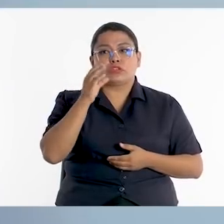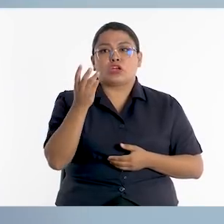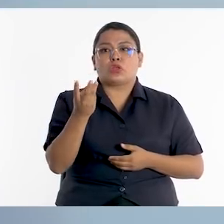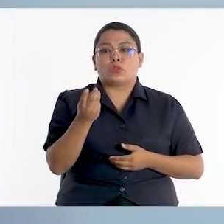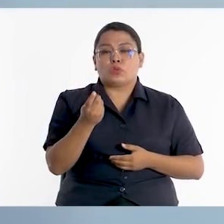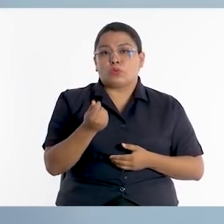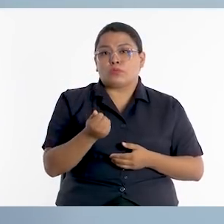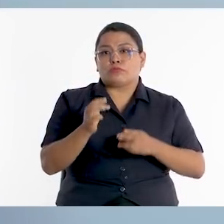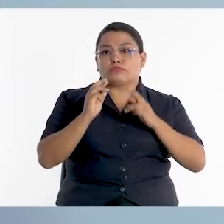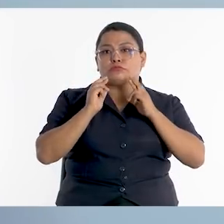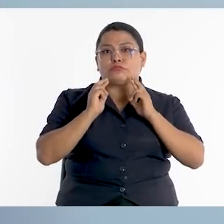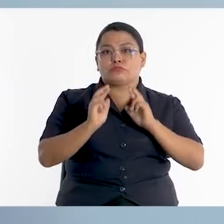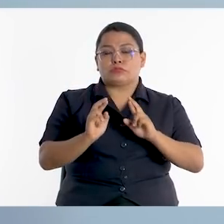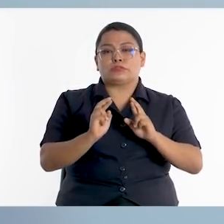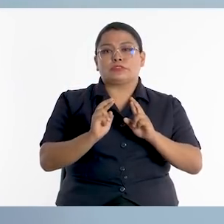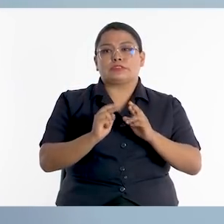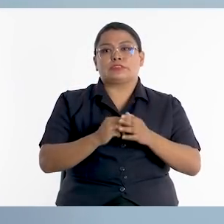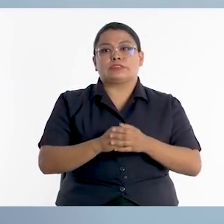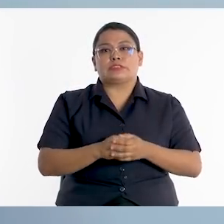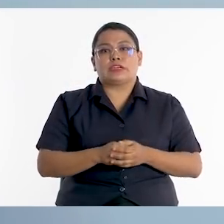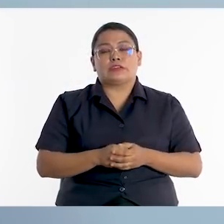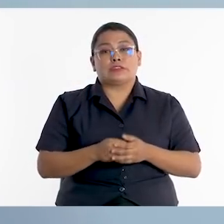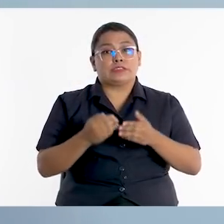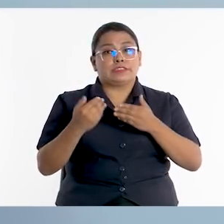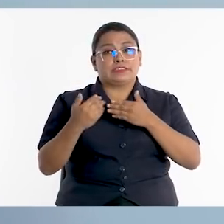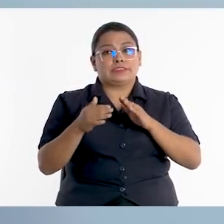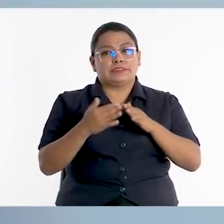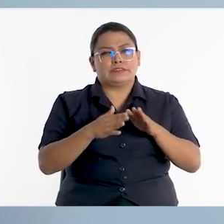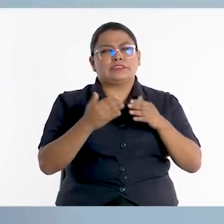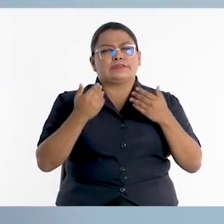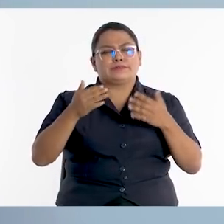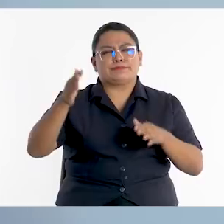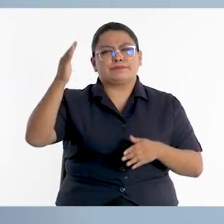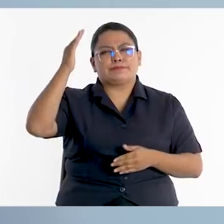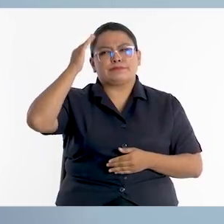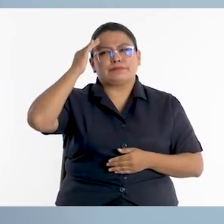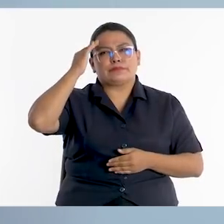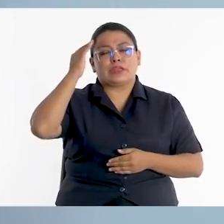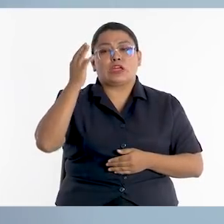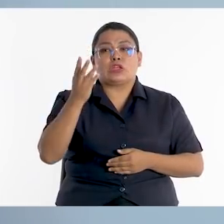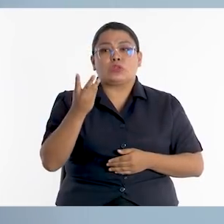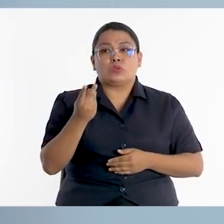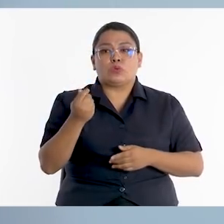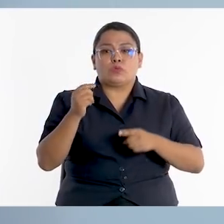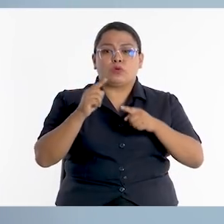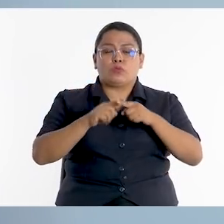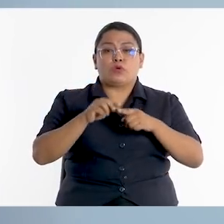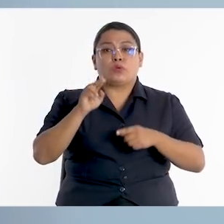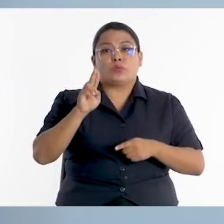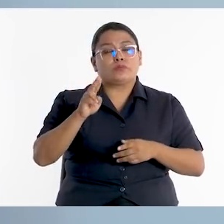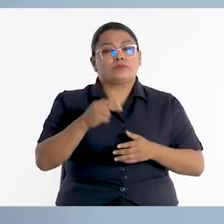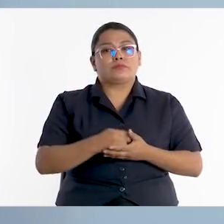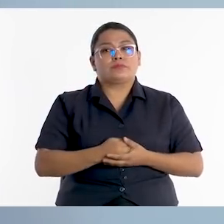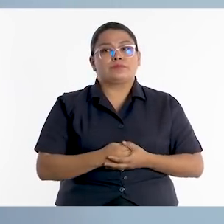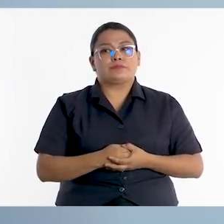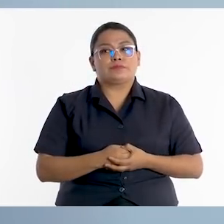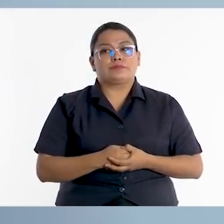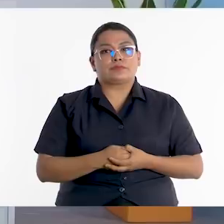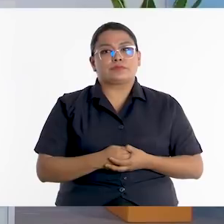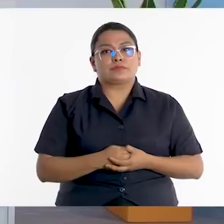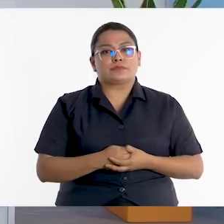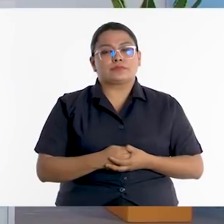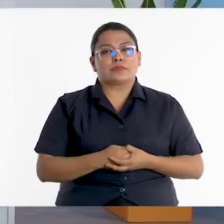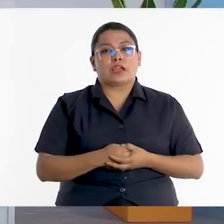que corresponde a 1 son un caso particular que ya conocemos y es la cantidad por unidad.